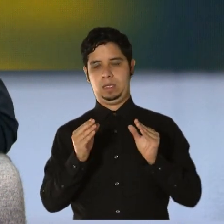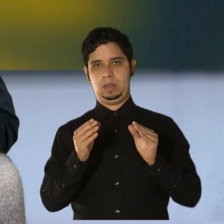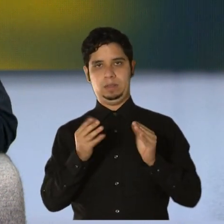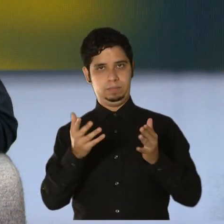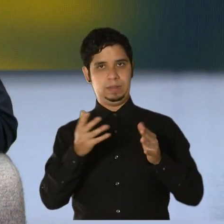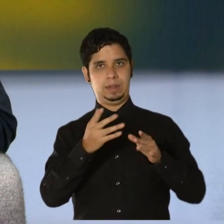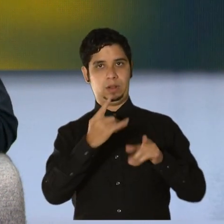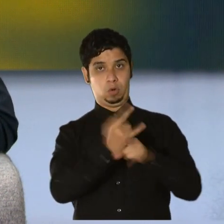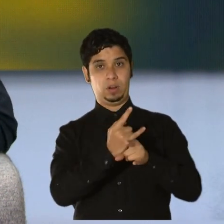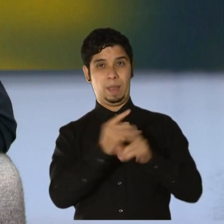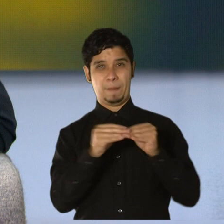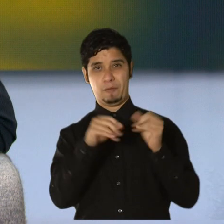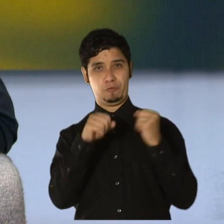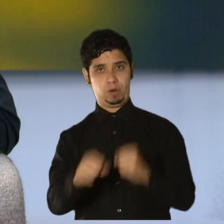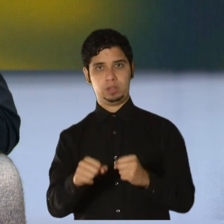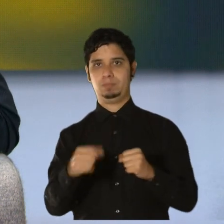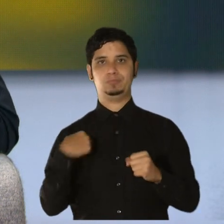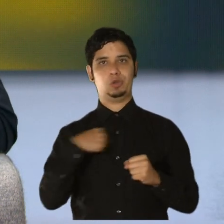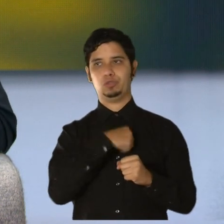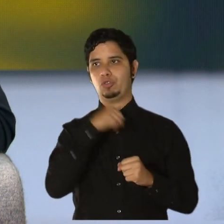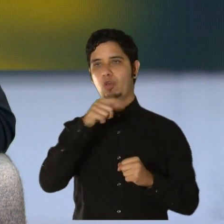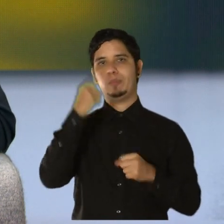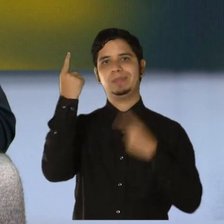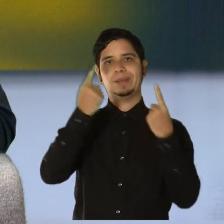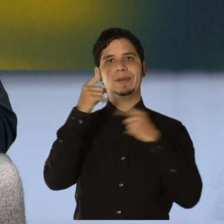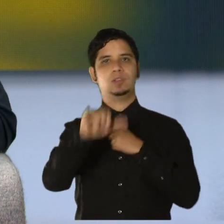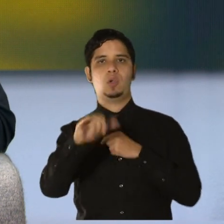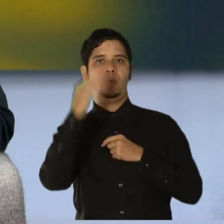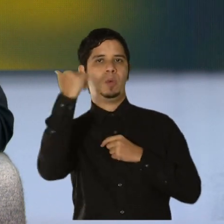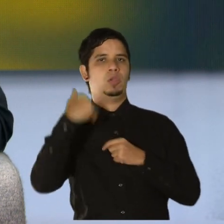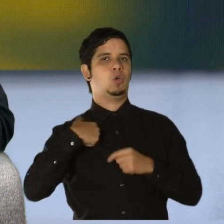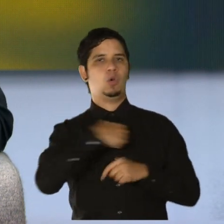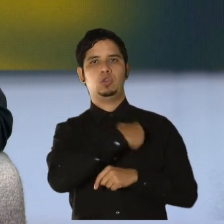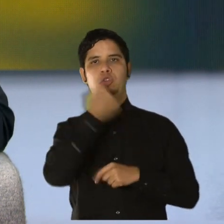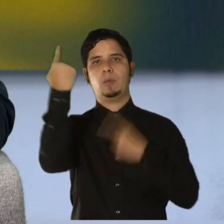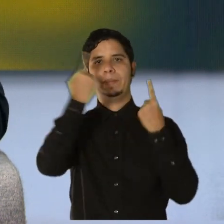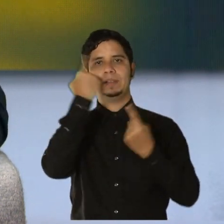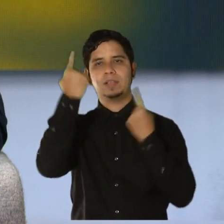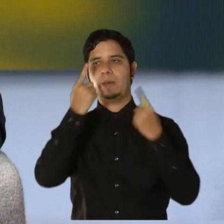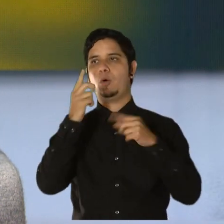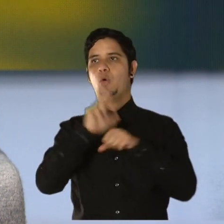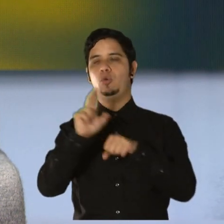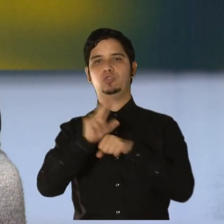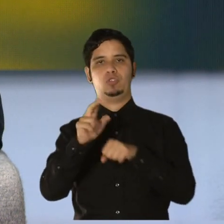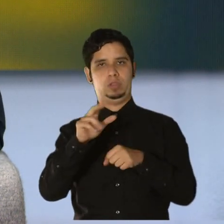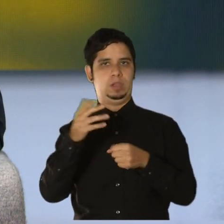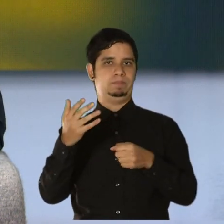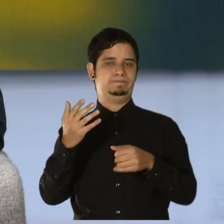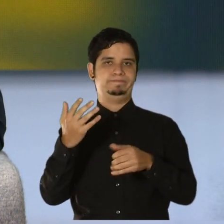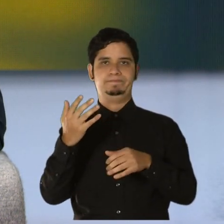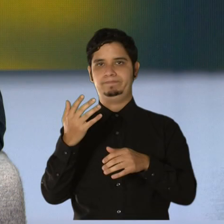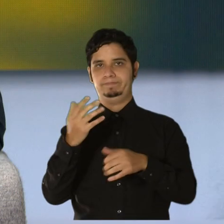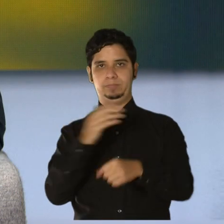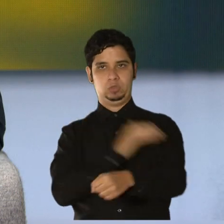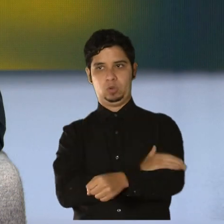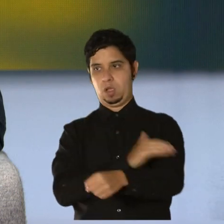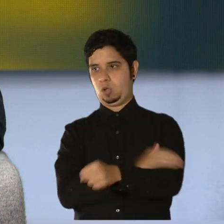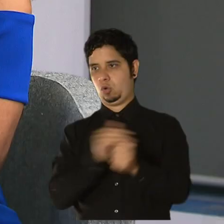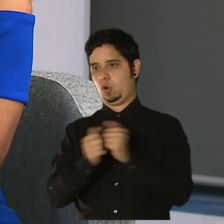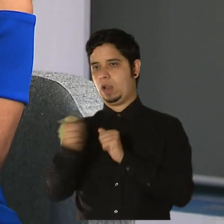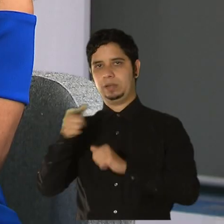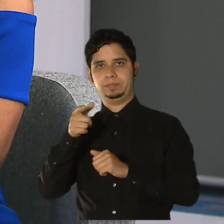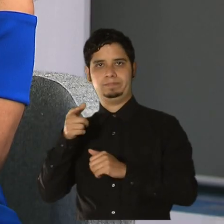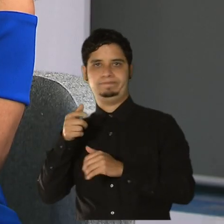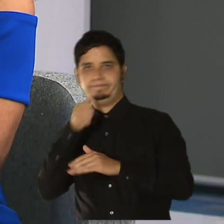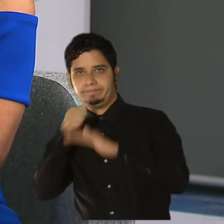Y es algo que no tomamos en consideración porque solamente pensamos en procesos de uso de sustancias con drogas ilícitas. ¿Y ustedes